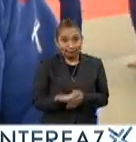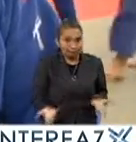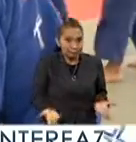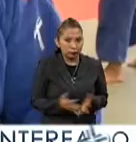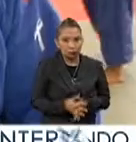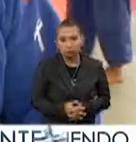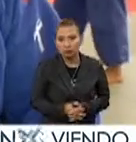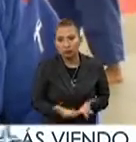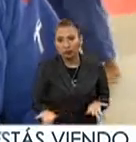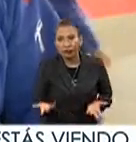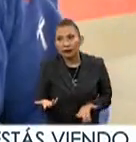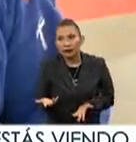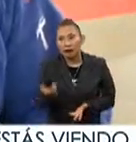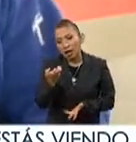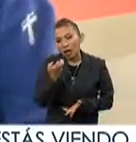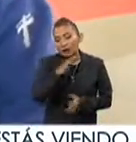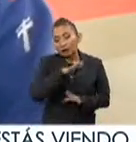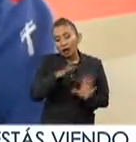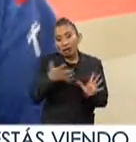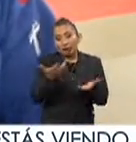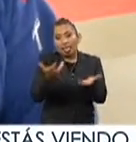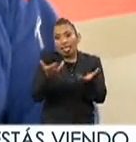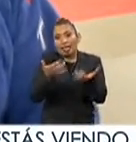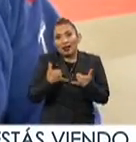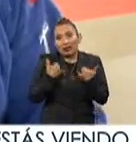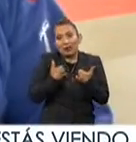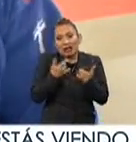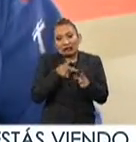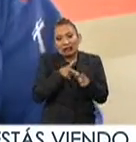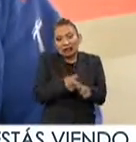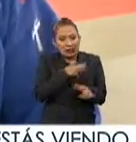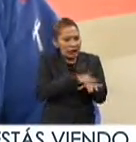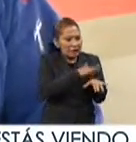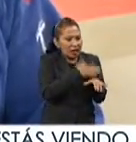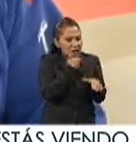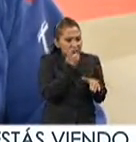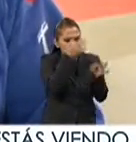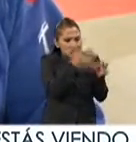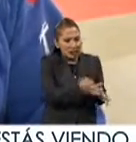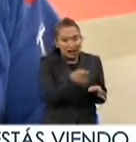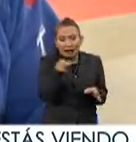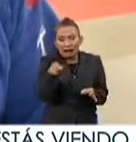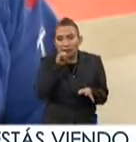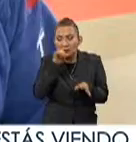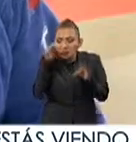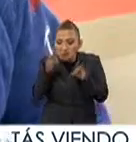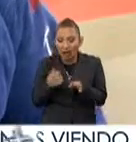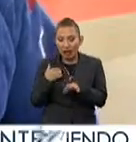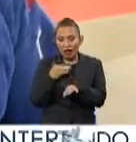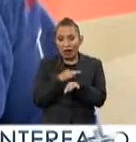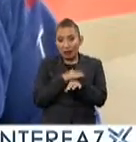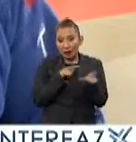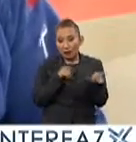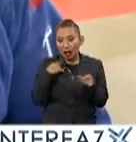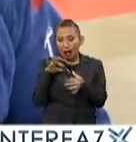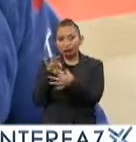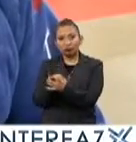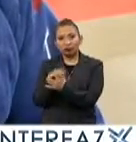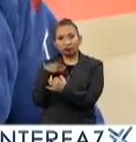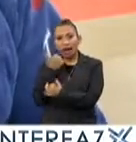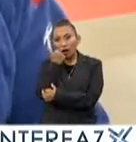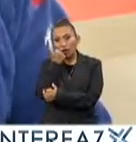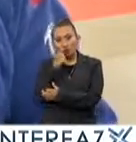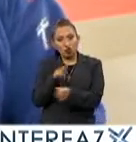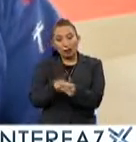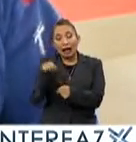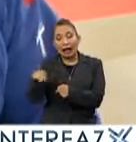Entonces, es una ambición de los chicos mantener su promedio académico, mantener bien sus calificaciones para poder ser alumnos